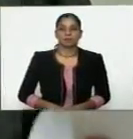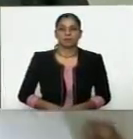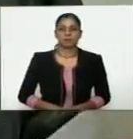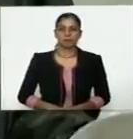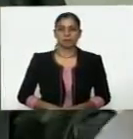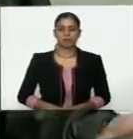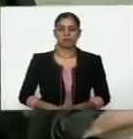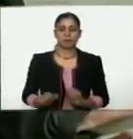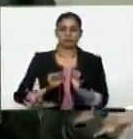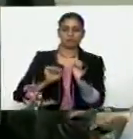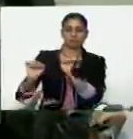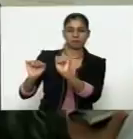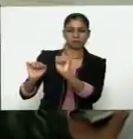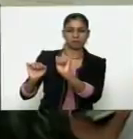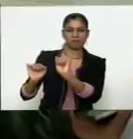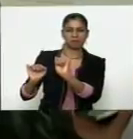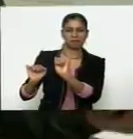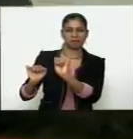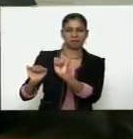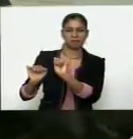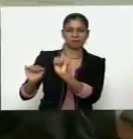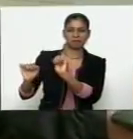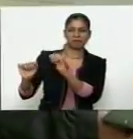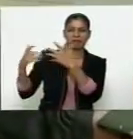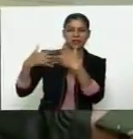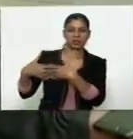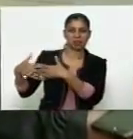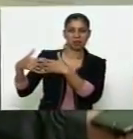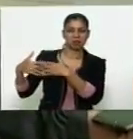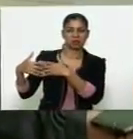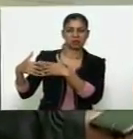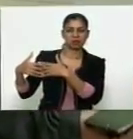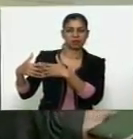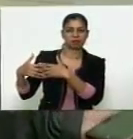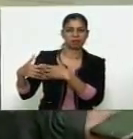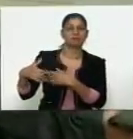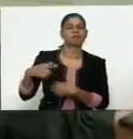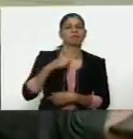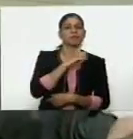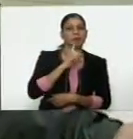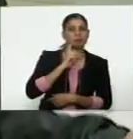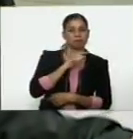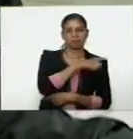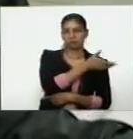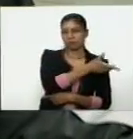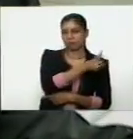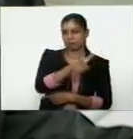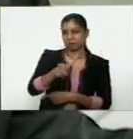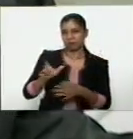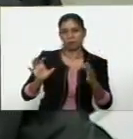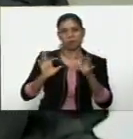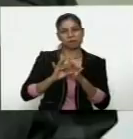un repudio a nombre de todos los constituyentes, porque sé que me acompañan, y el pueblo de Venezuela,